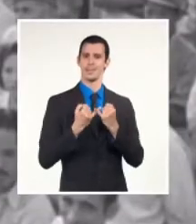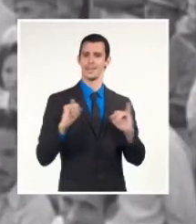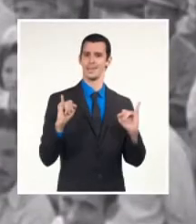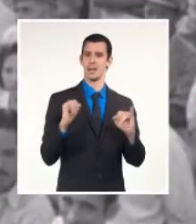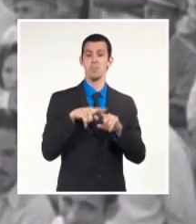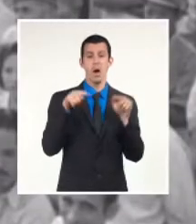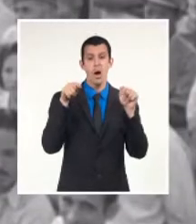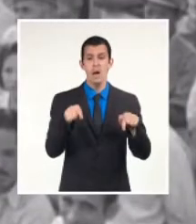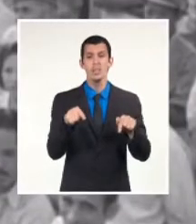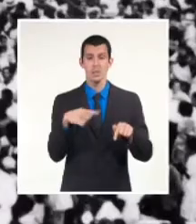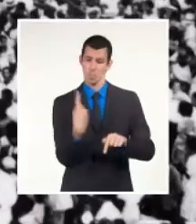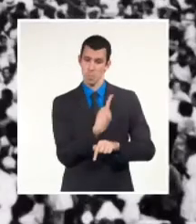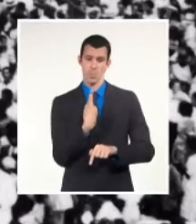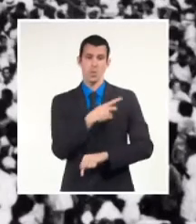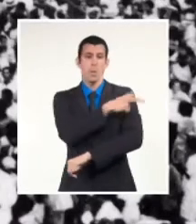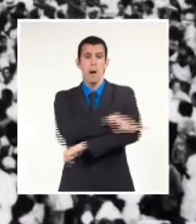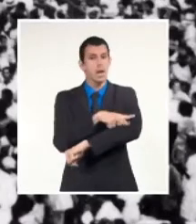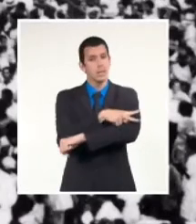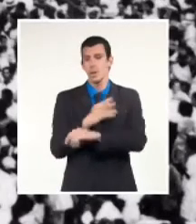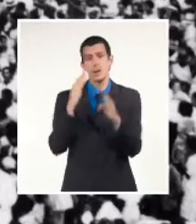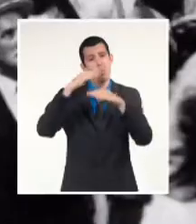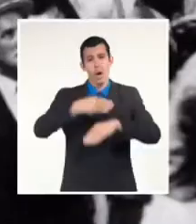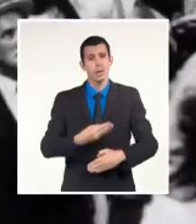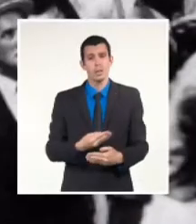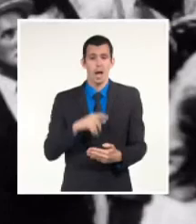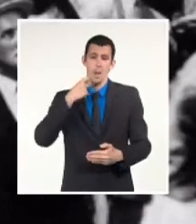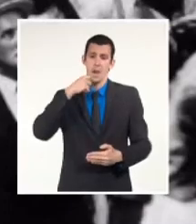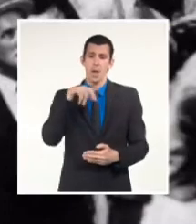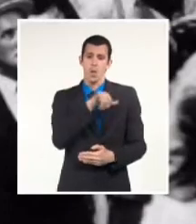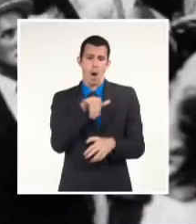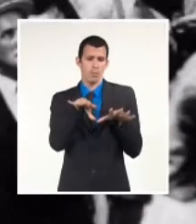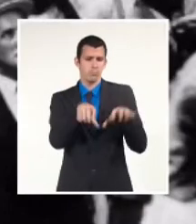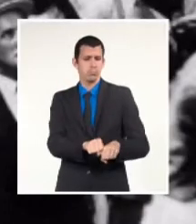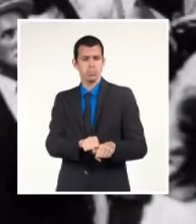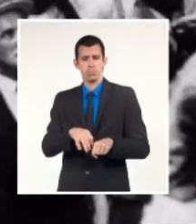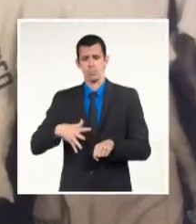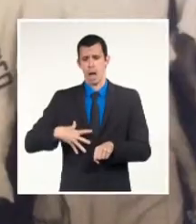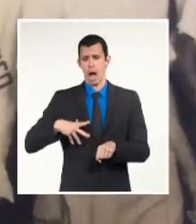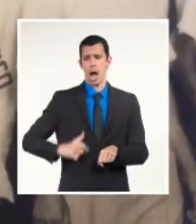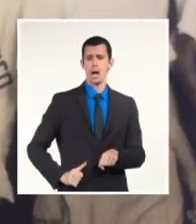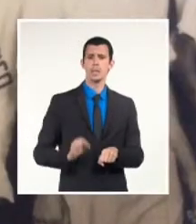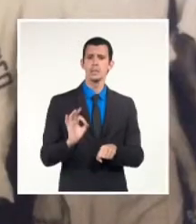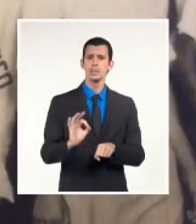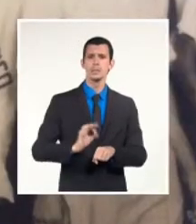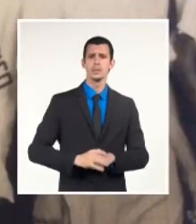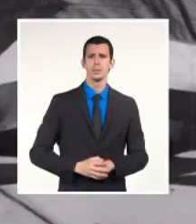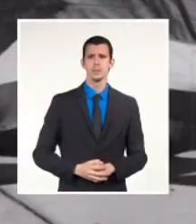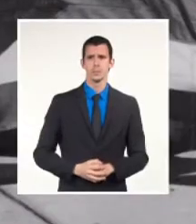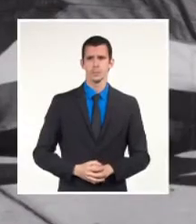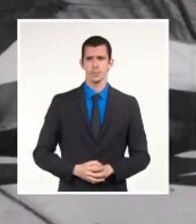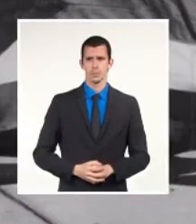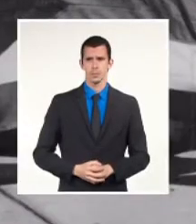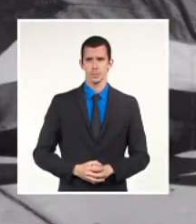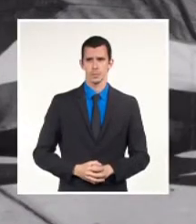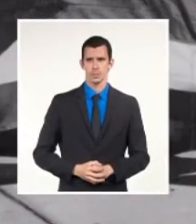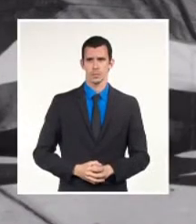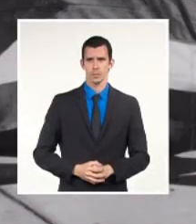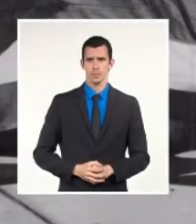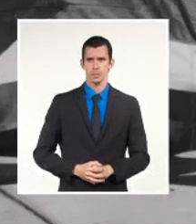hombre, jugarme la vida o vivir para jugar. Y con la